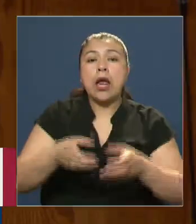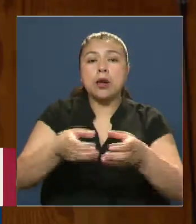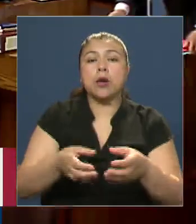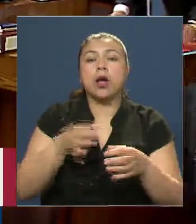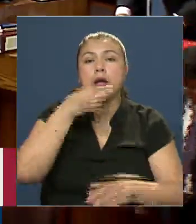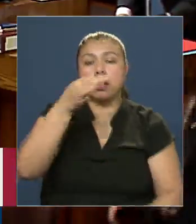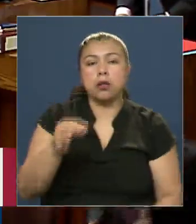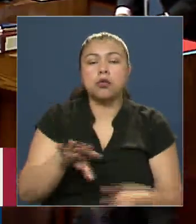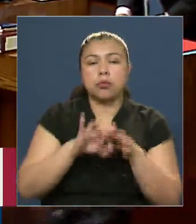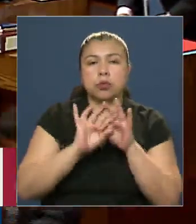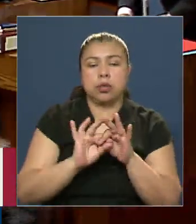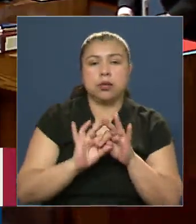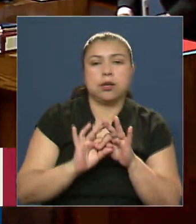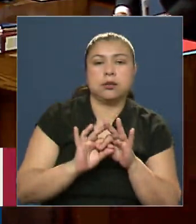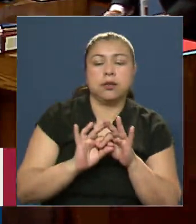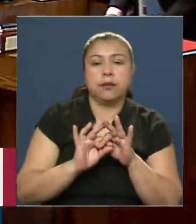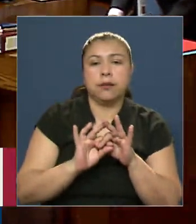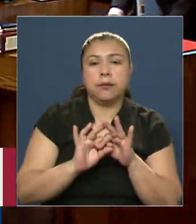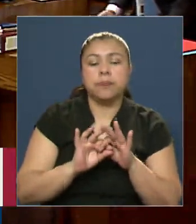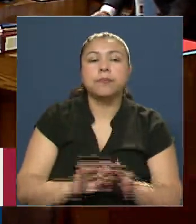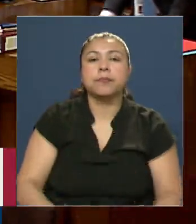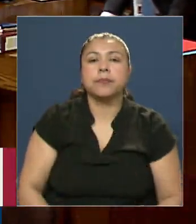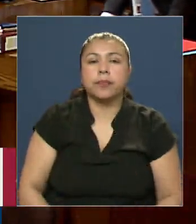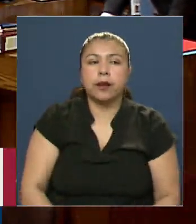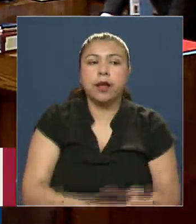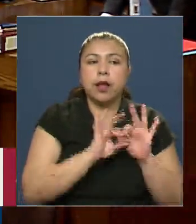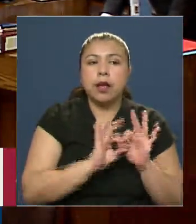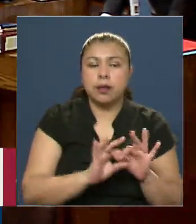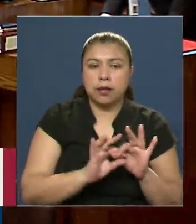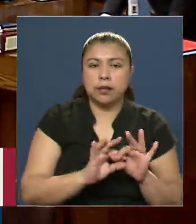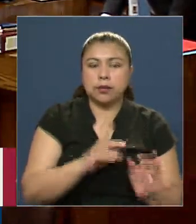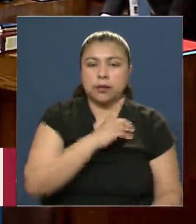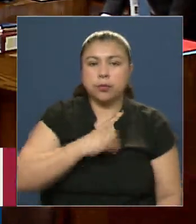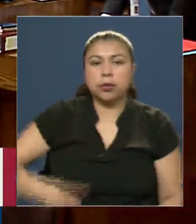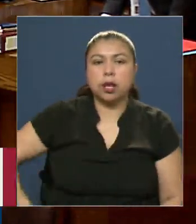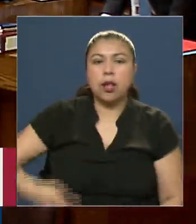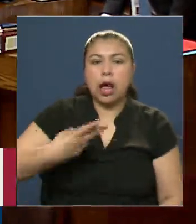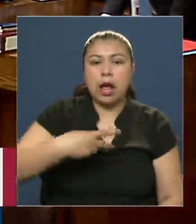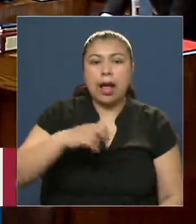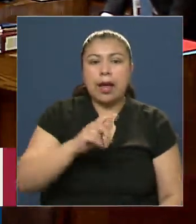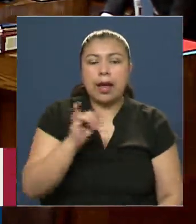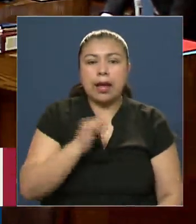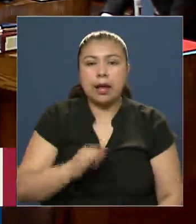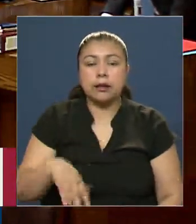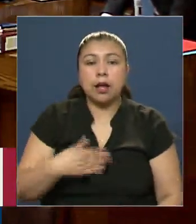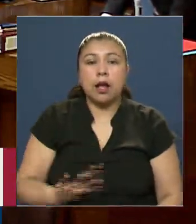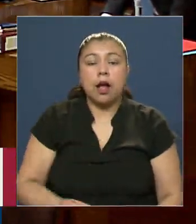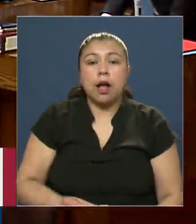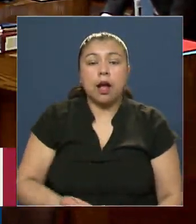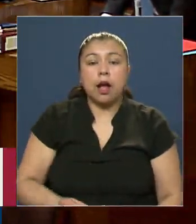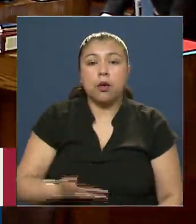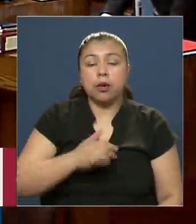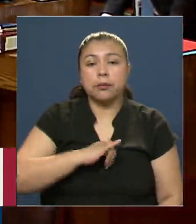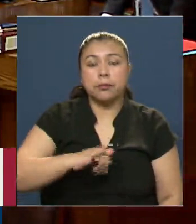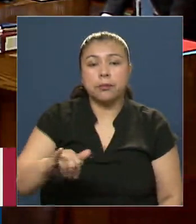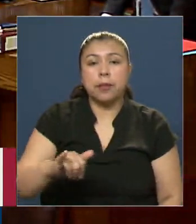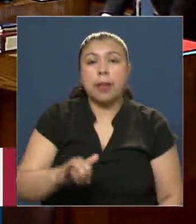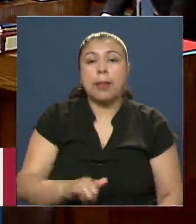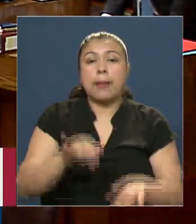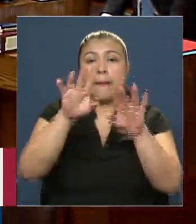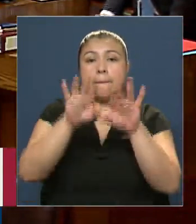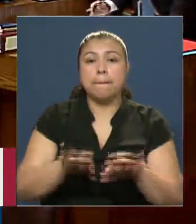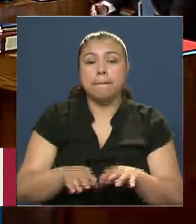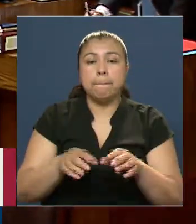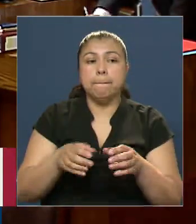gracias. Gracias, señora diputada, doña Carmen Hertz. Rinde a continuación el informe